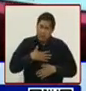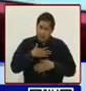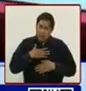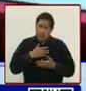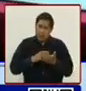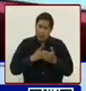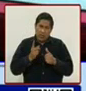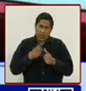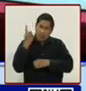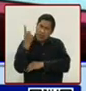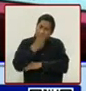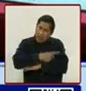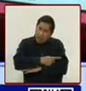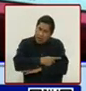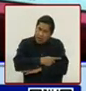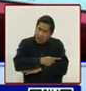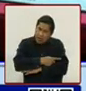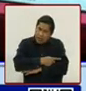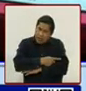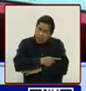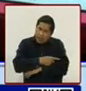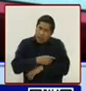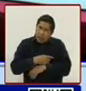este primer día de la cita. Héctor, contigo.